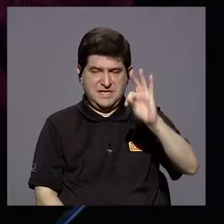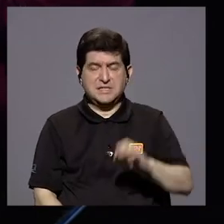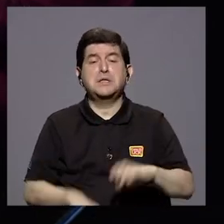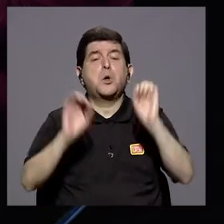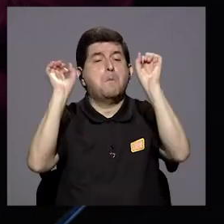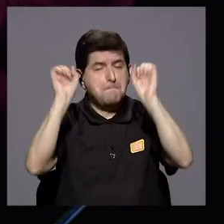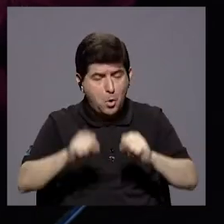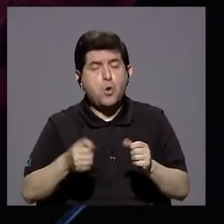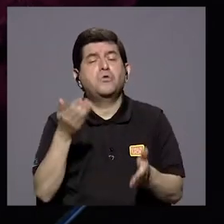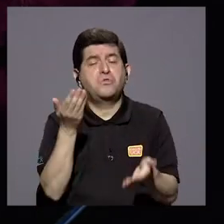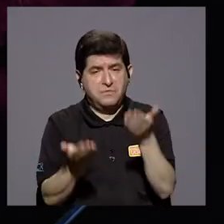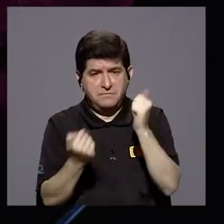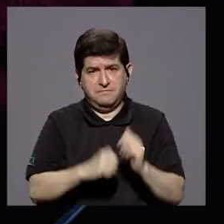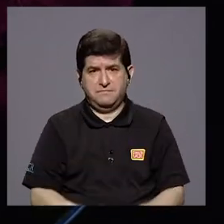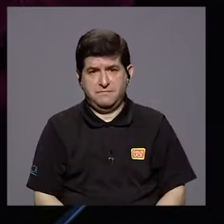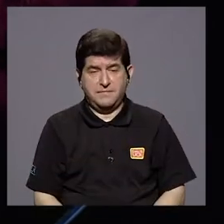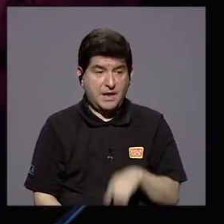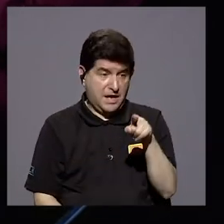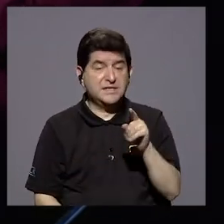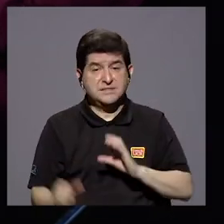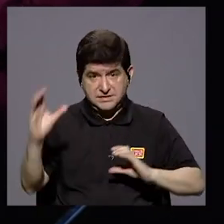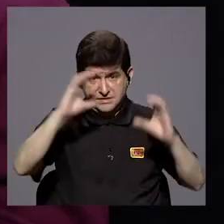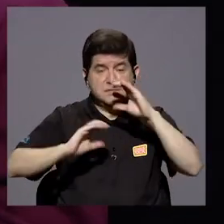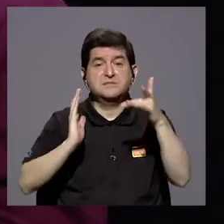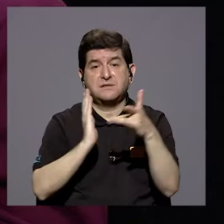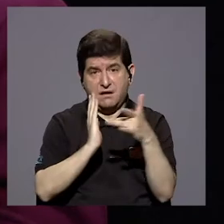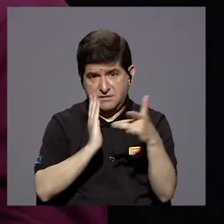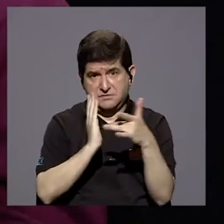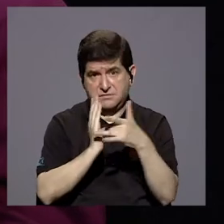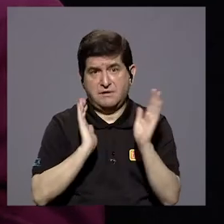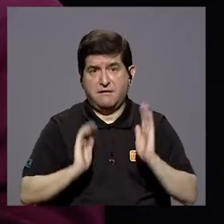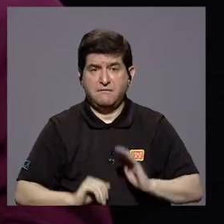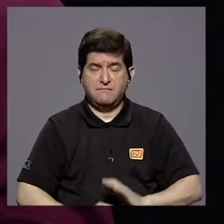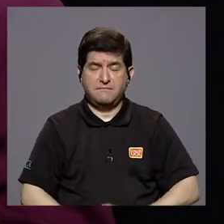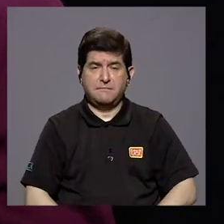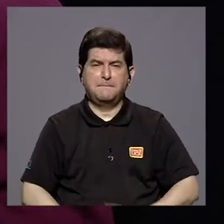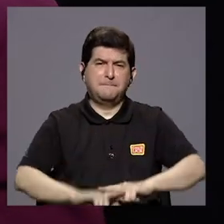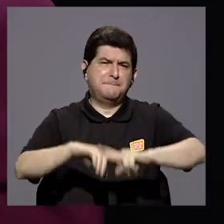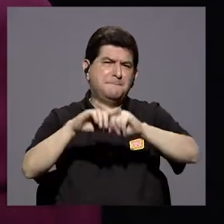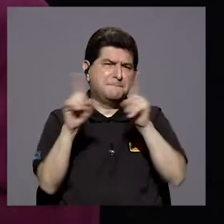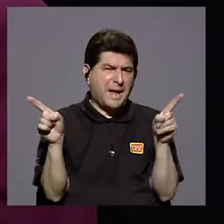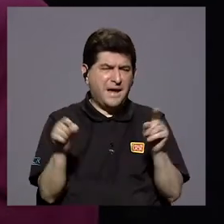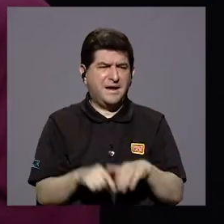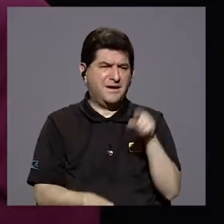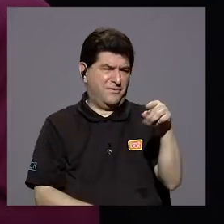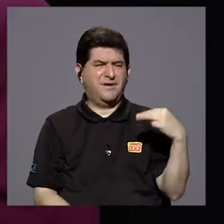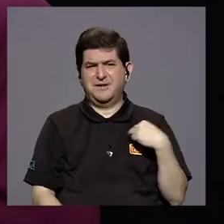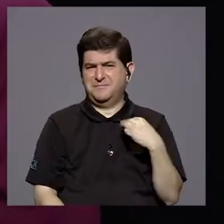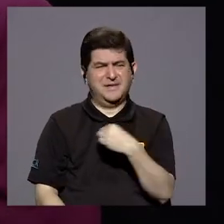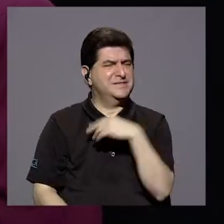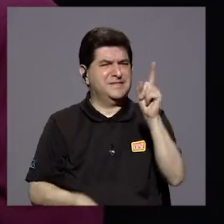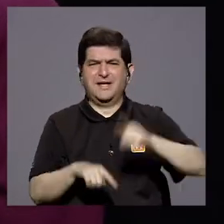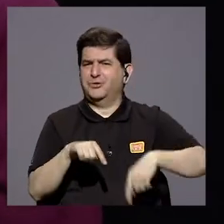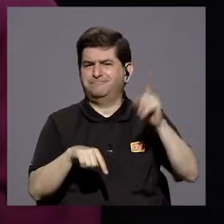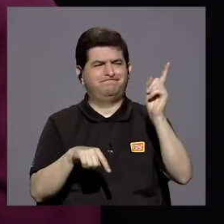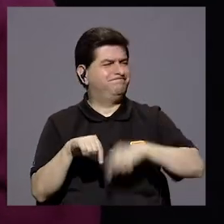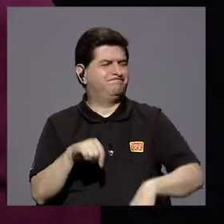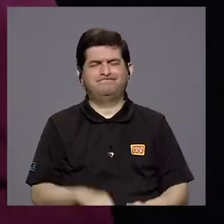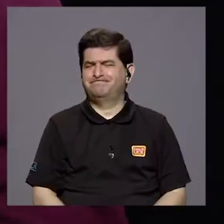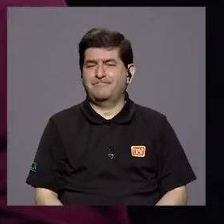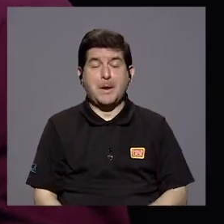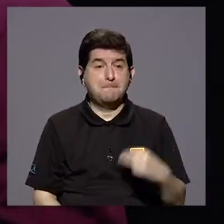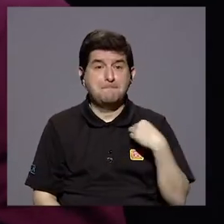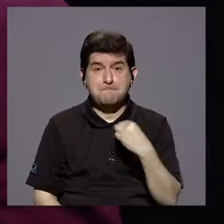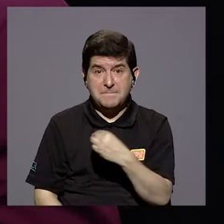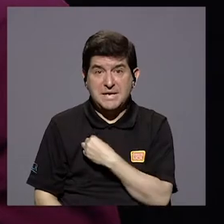podía hacer eso, porque en realidad el MISIT es ciencia y tecnología. Entonces, pero el MISIT no podía, porque no es un ministerio